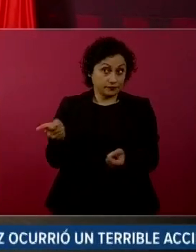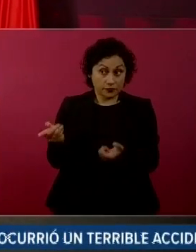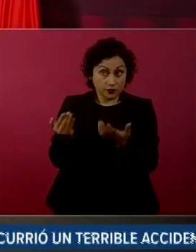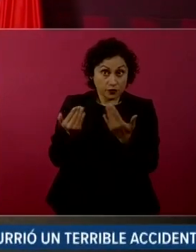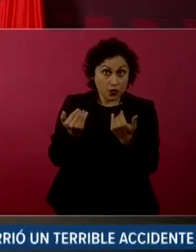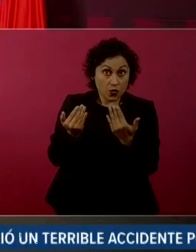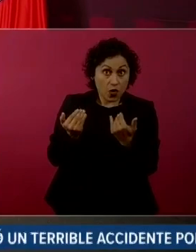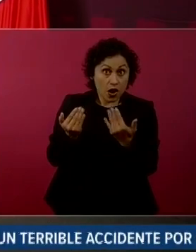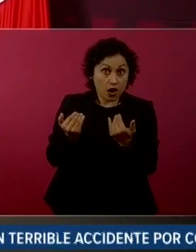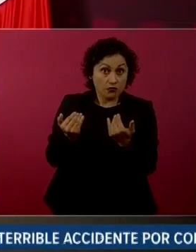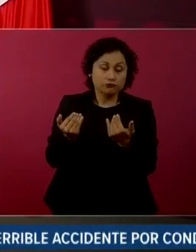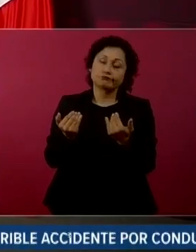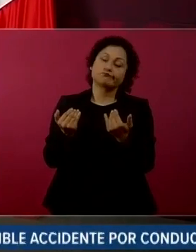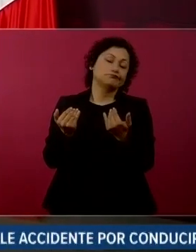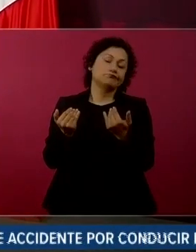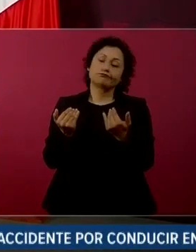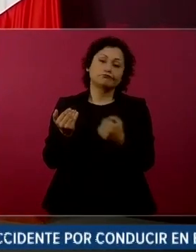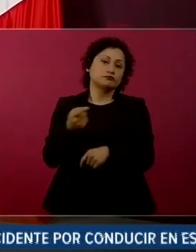no queremos